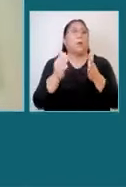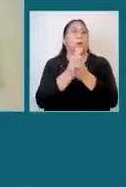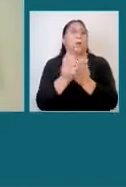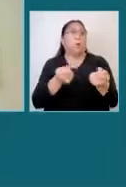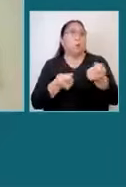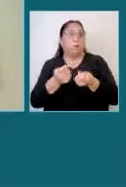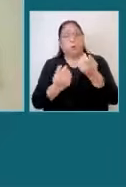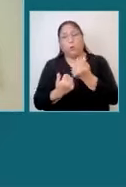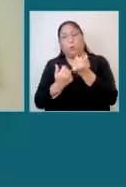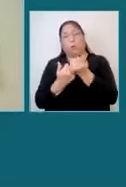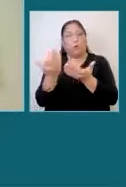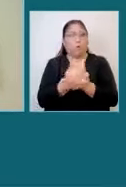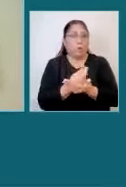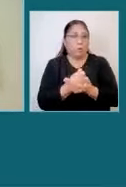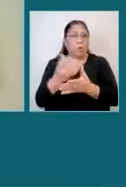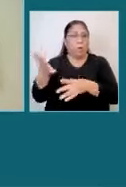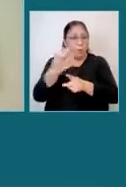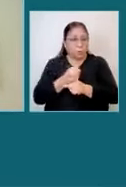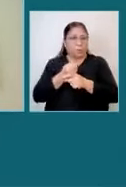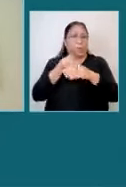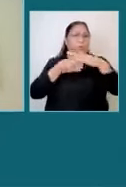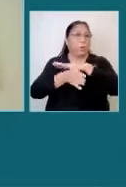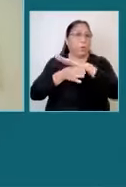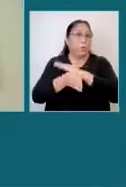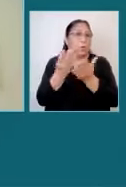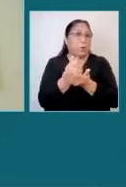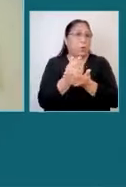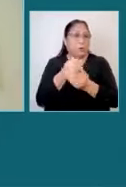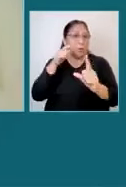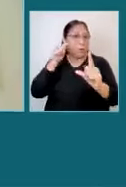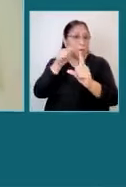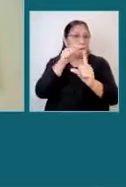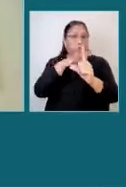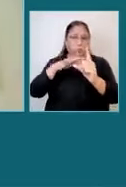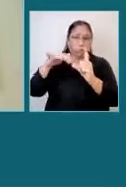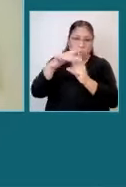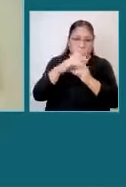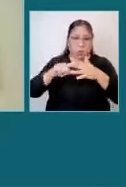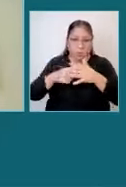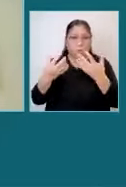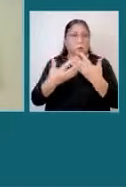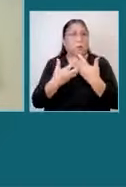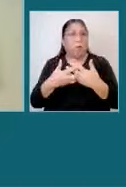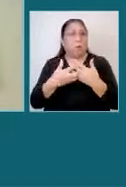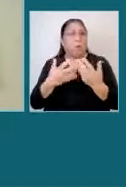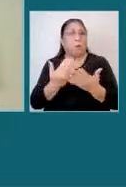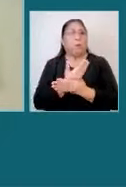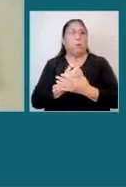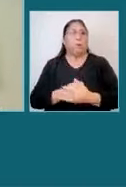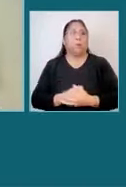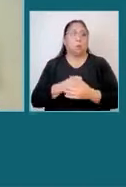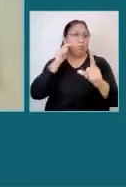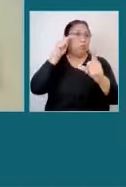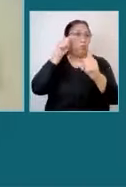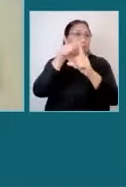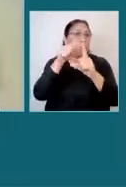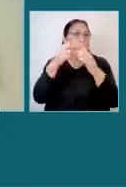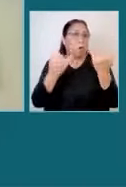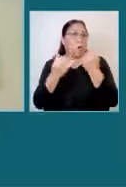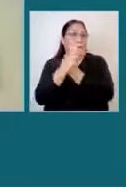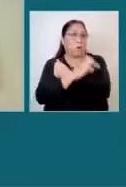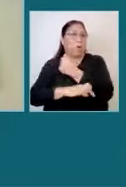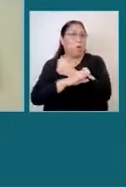de Apoyo para la Atracción y Acceso al Capital dirigido al ecosistema empresarial y emprendimiento. Los retos que tenemos como país